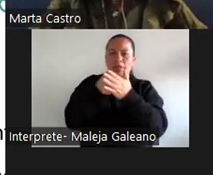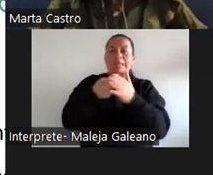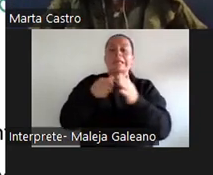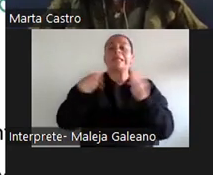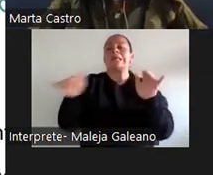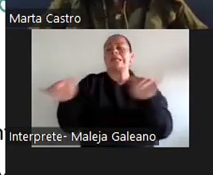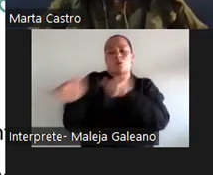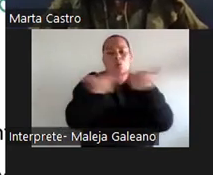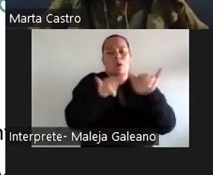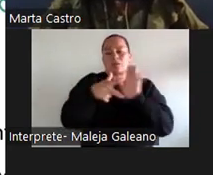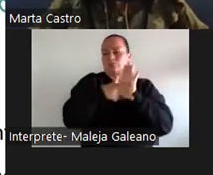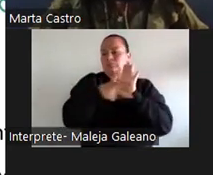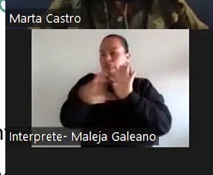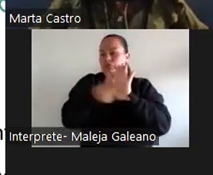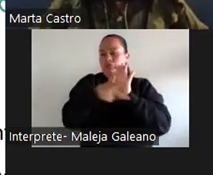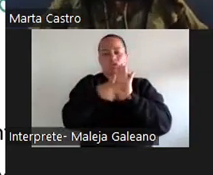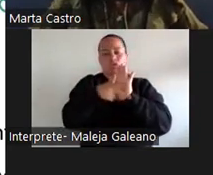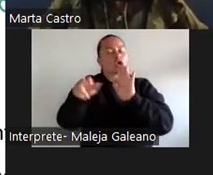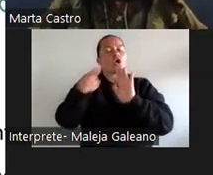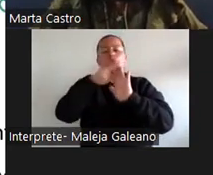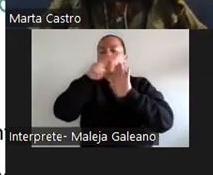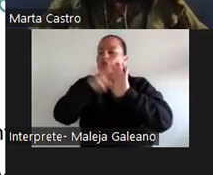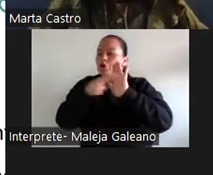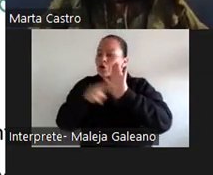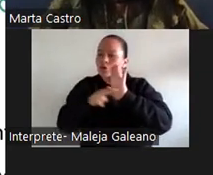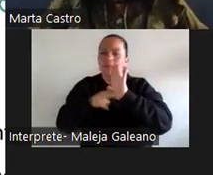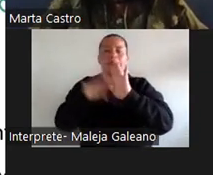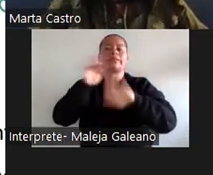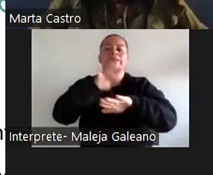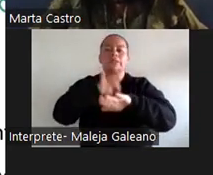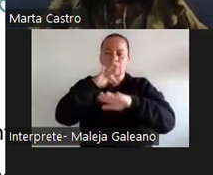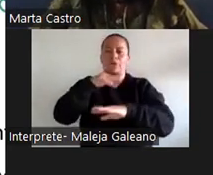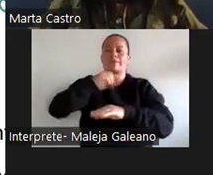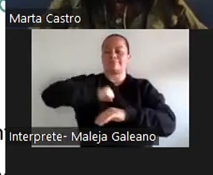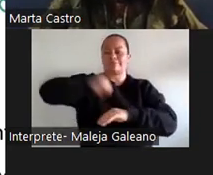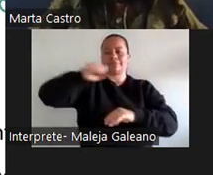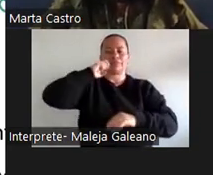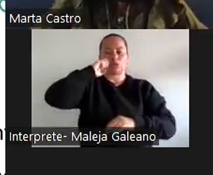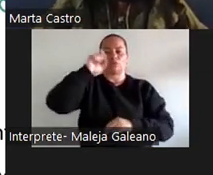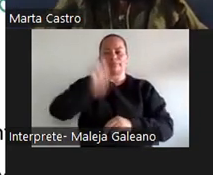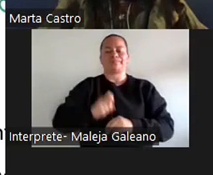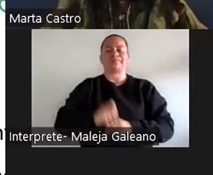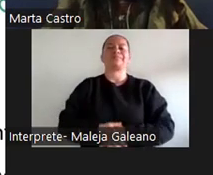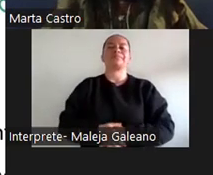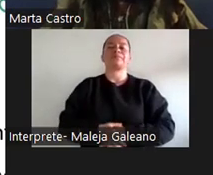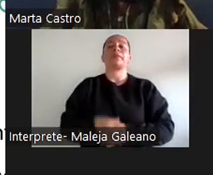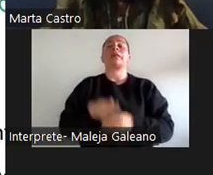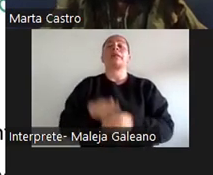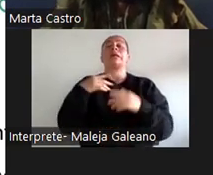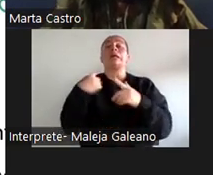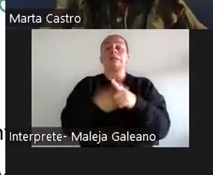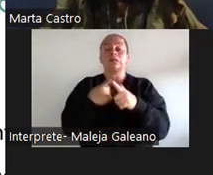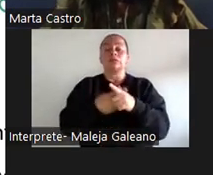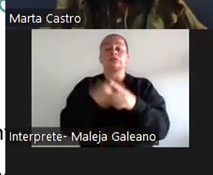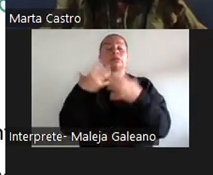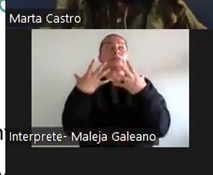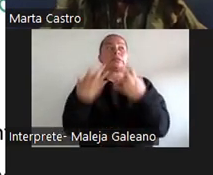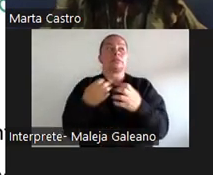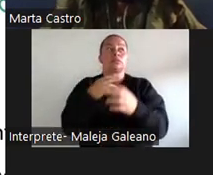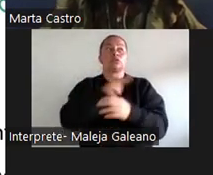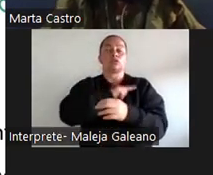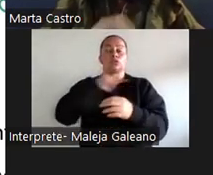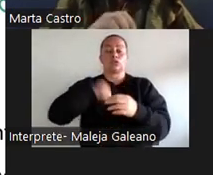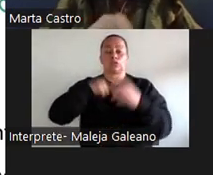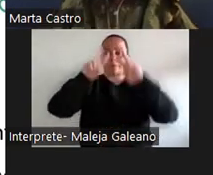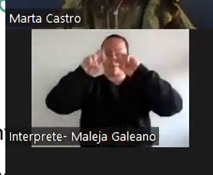tiene que regir por las reglas de estos estándares de Derechos Humanos entonces lo que queremos con esta investigación